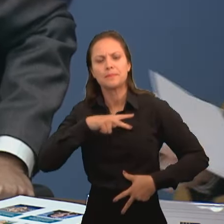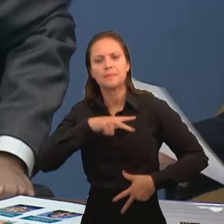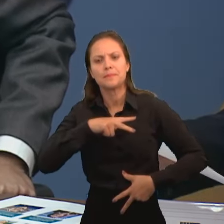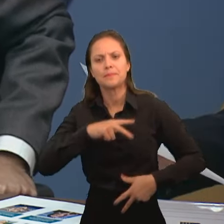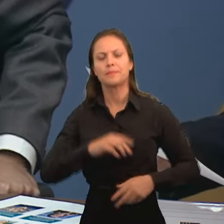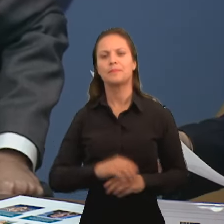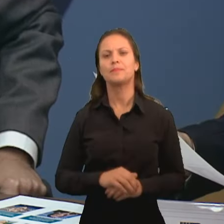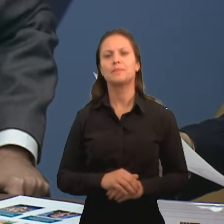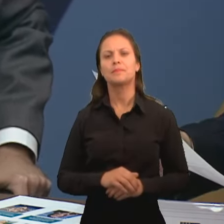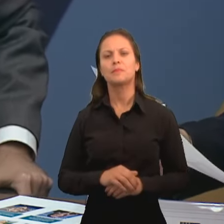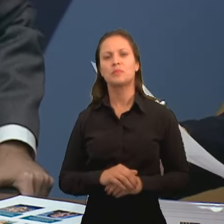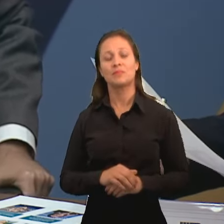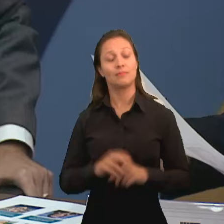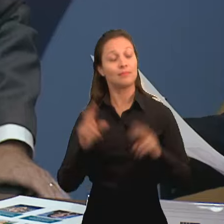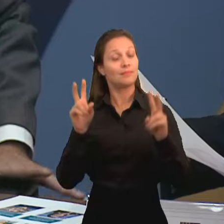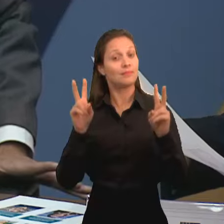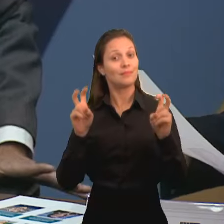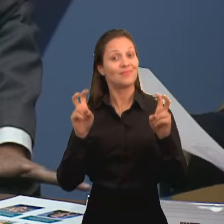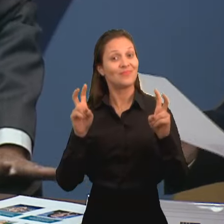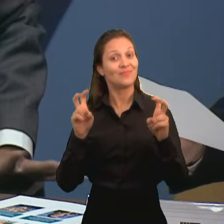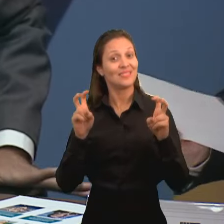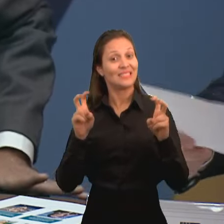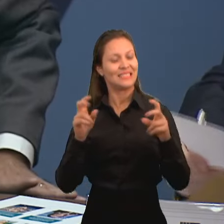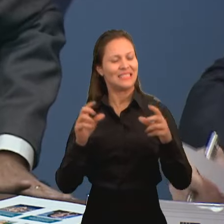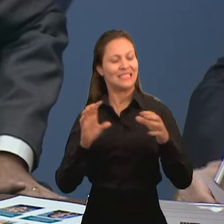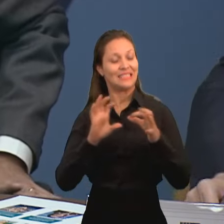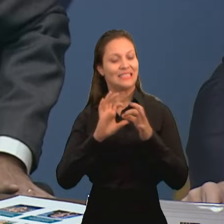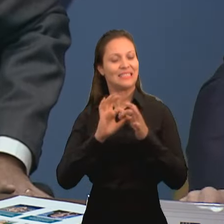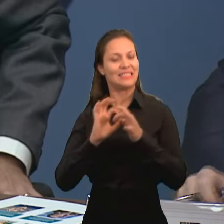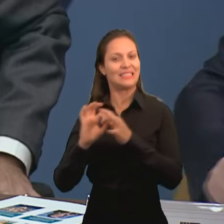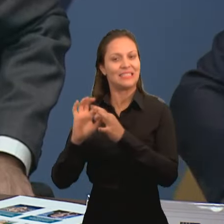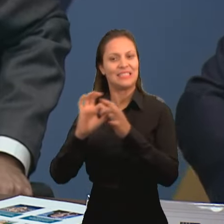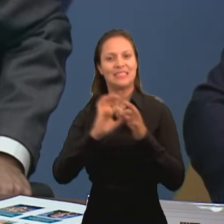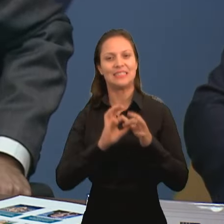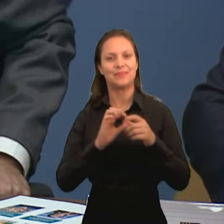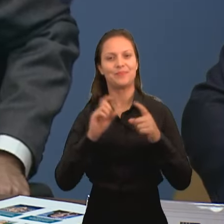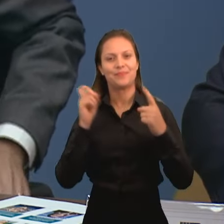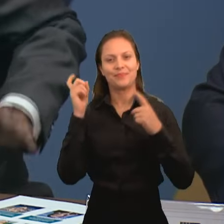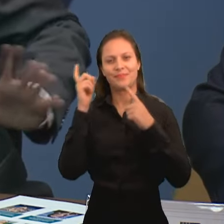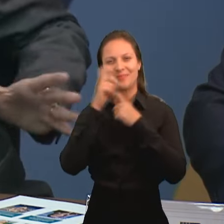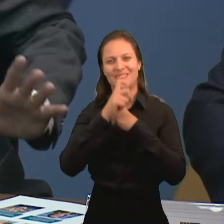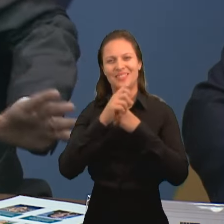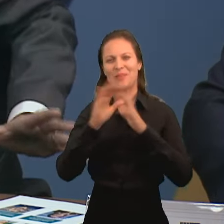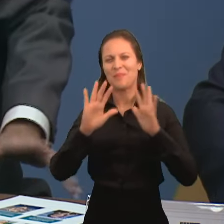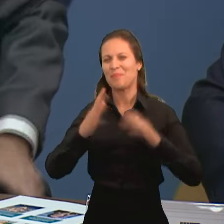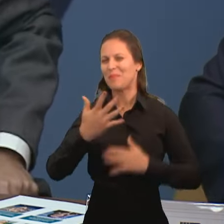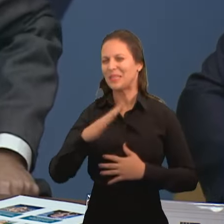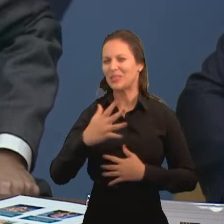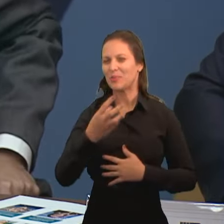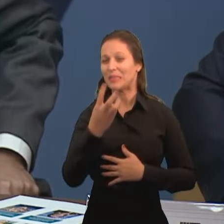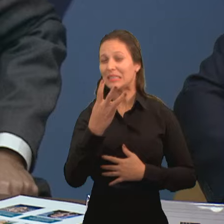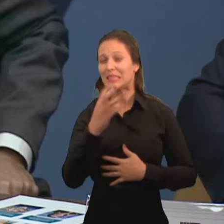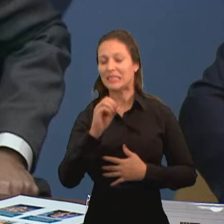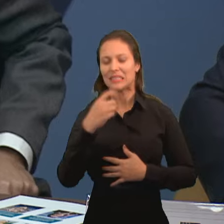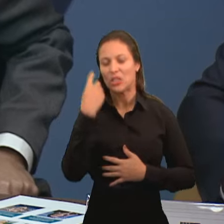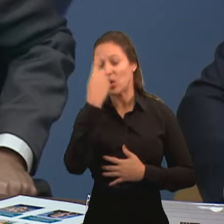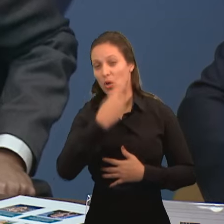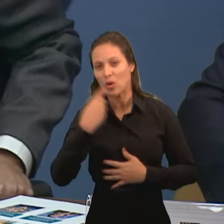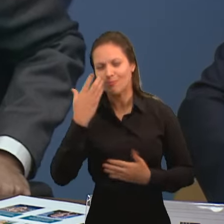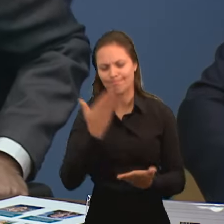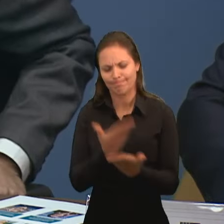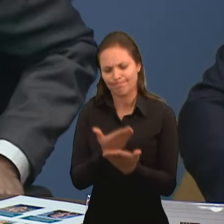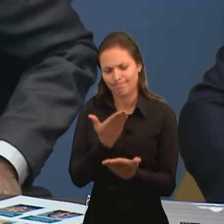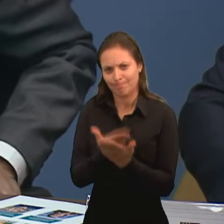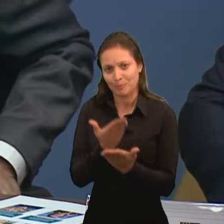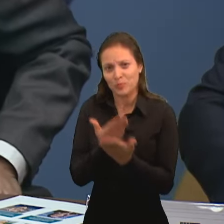privacidad. Este es un tema muy complejo. Es un tema que podríamos